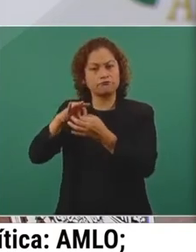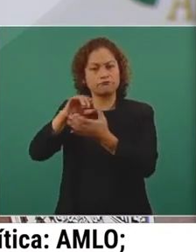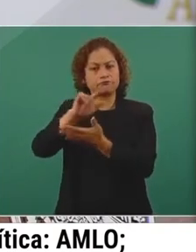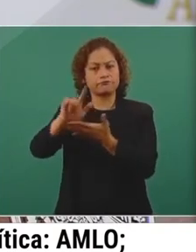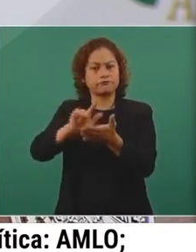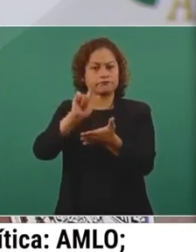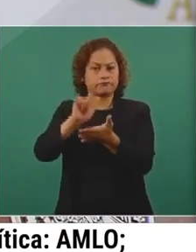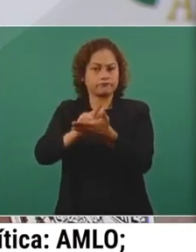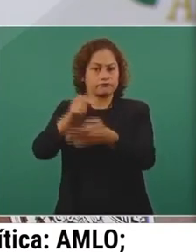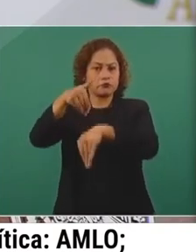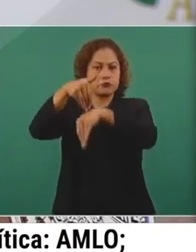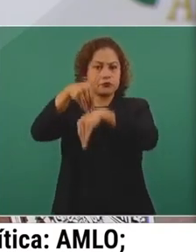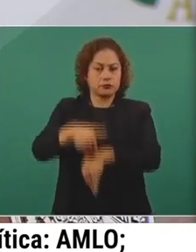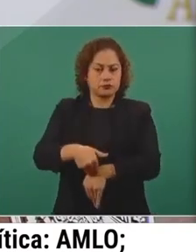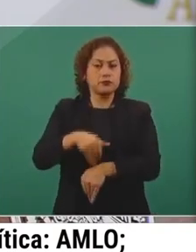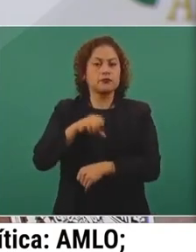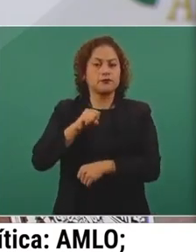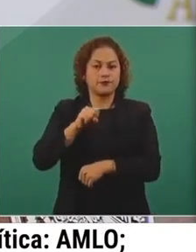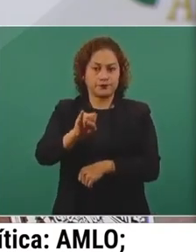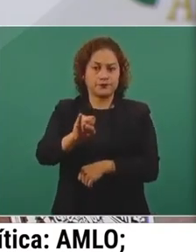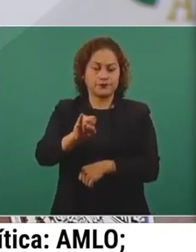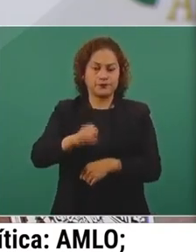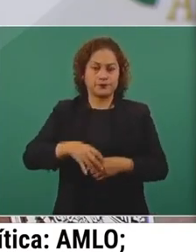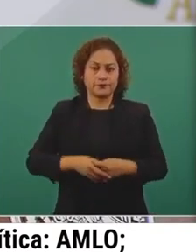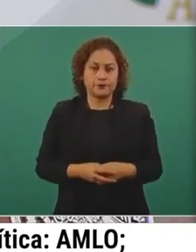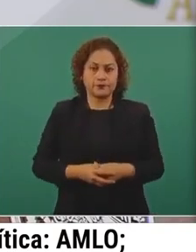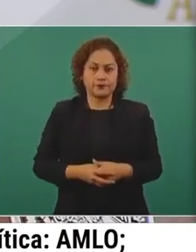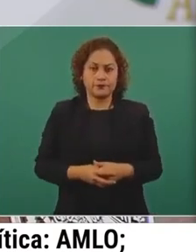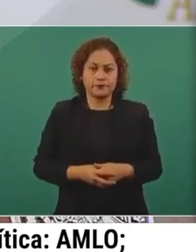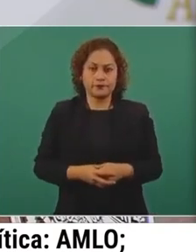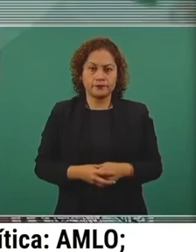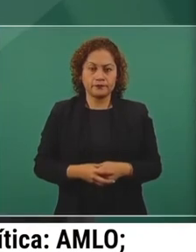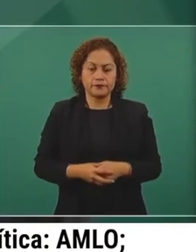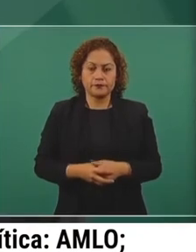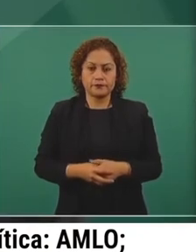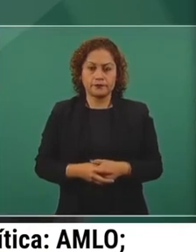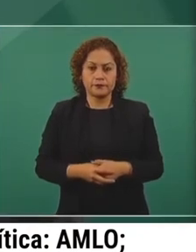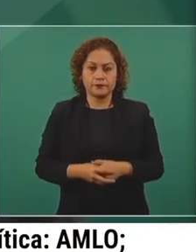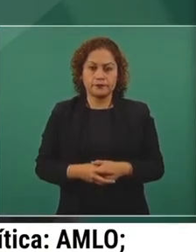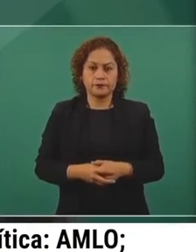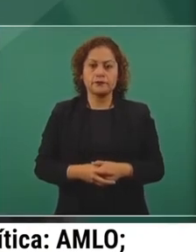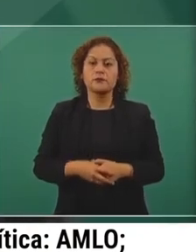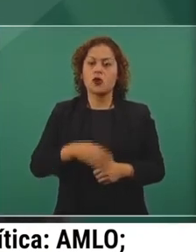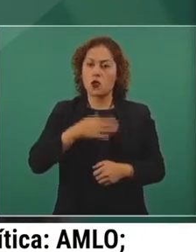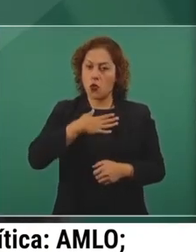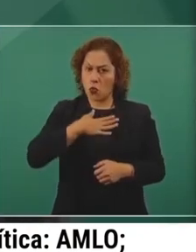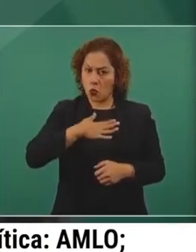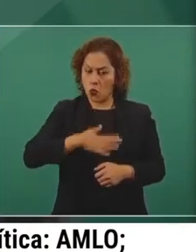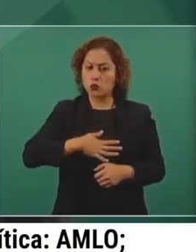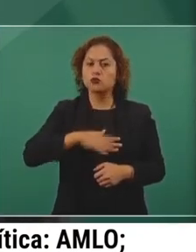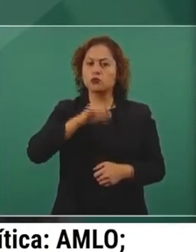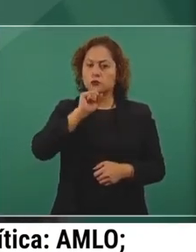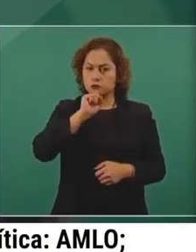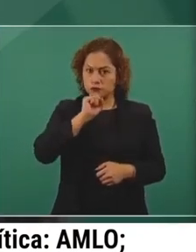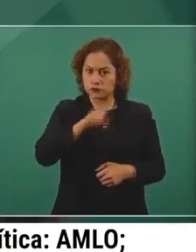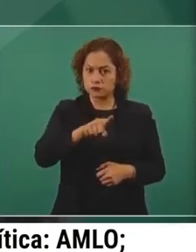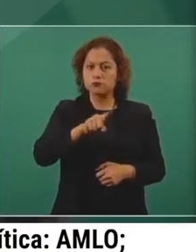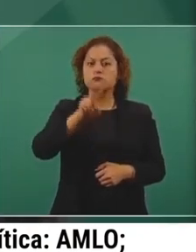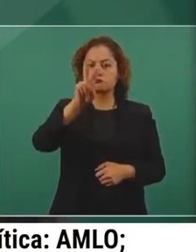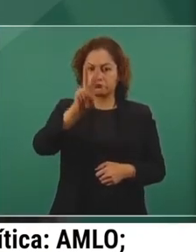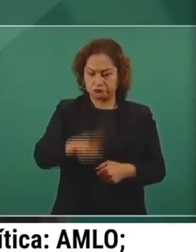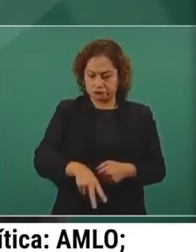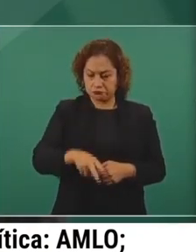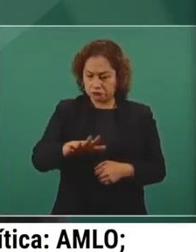elecciones del 6 de junio porque el ahora canciller Marcelo Ebrard constituyó la línea cuando era jefe de gobierno del entonces Distrito Federal